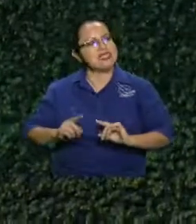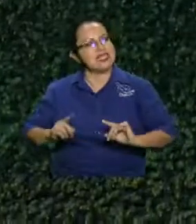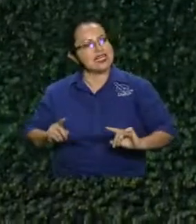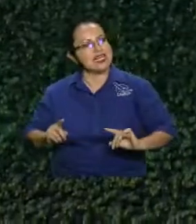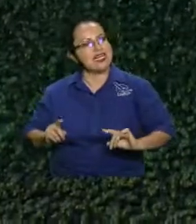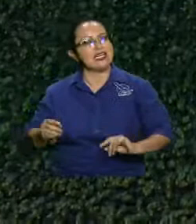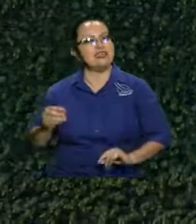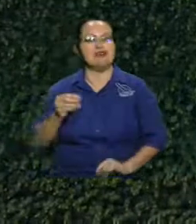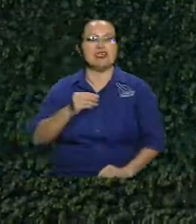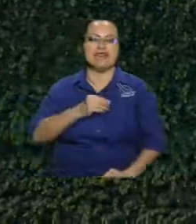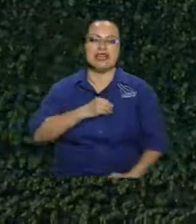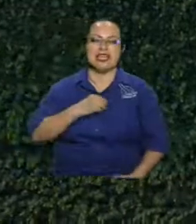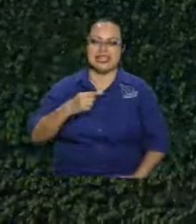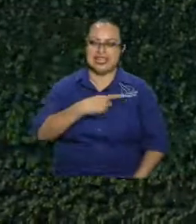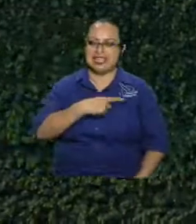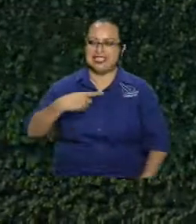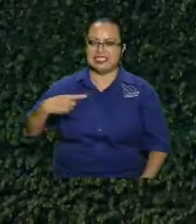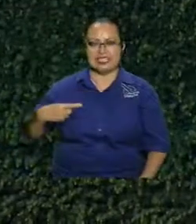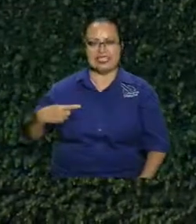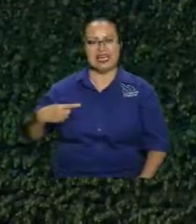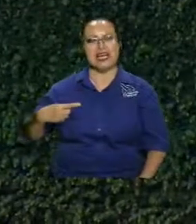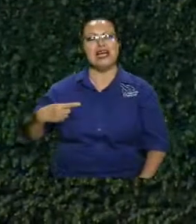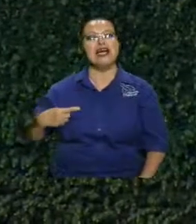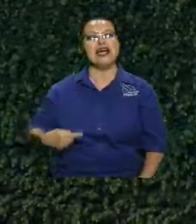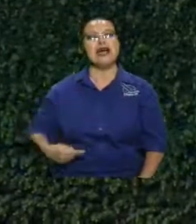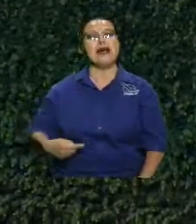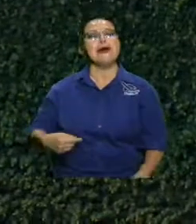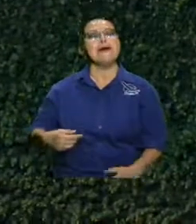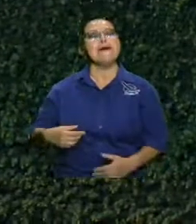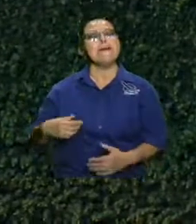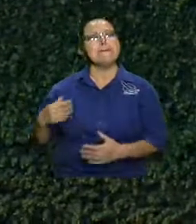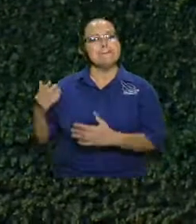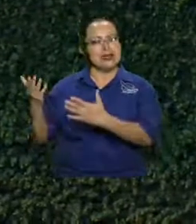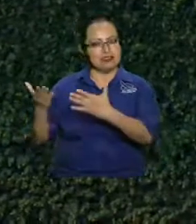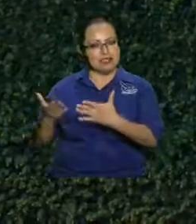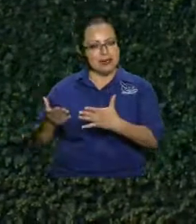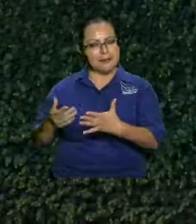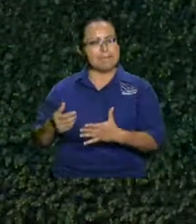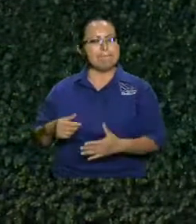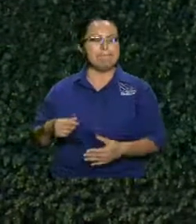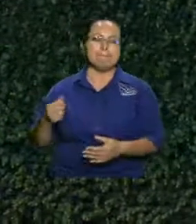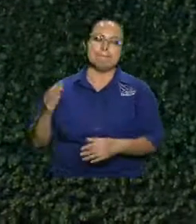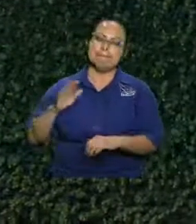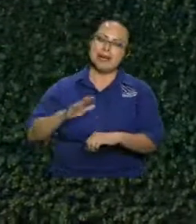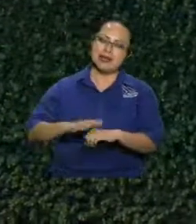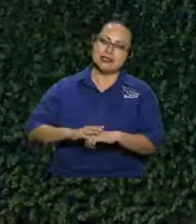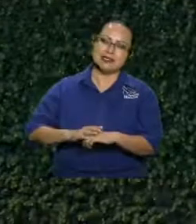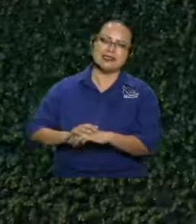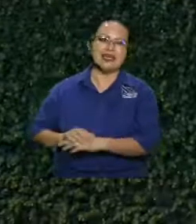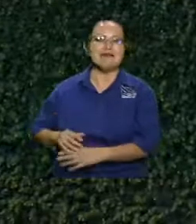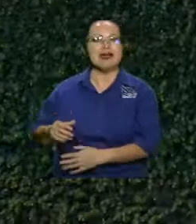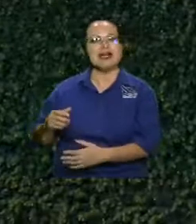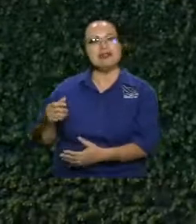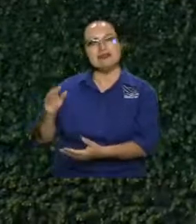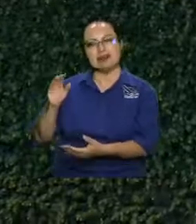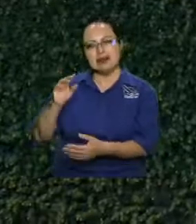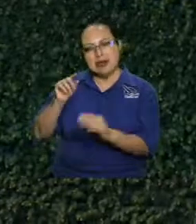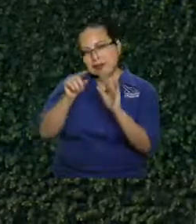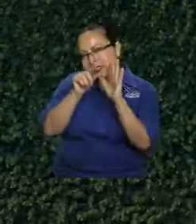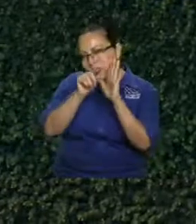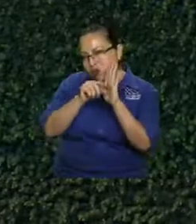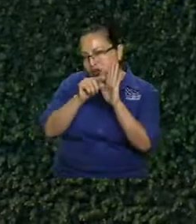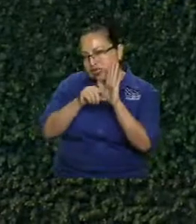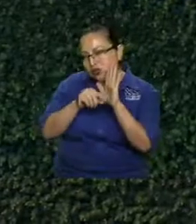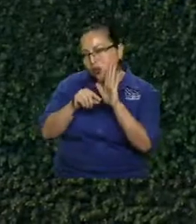fecha. ¿Y no será que los que vienen de China me los pueden dar más temprano? Y tengo mi cuate que se va para la China. Porque